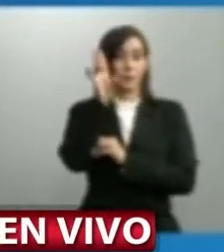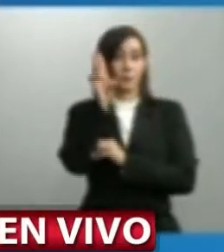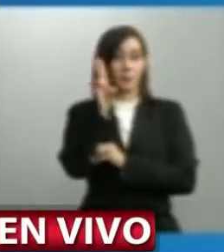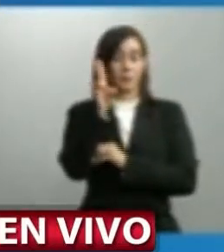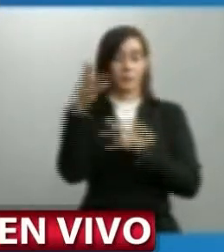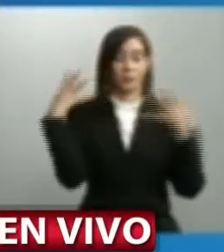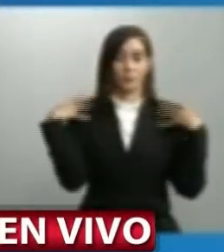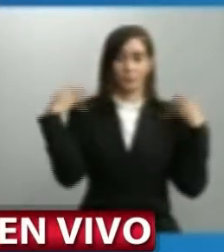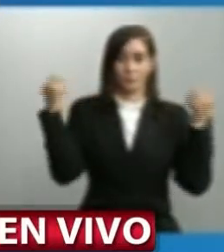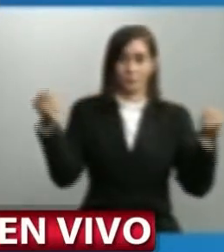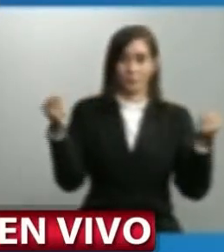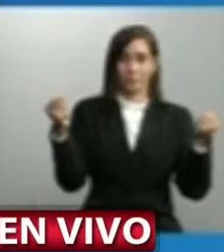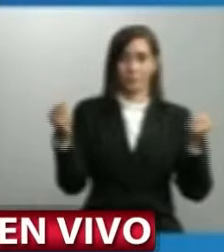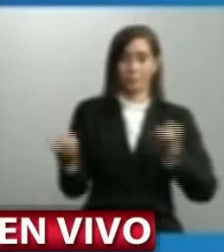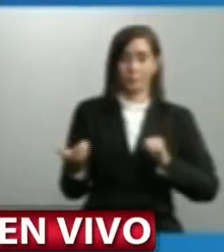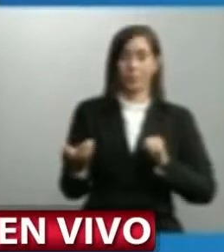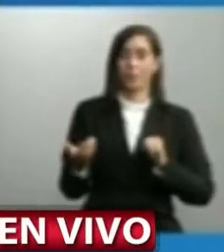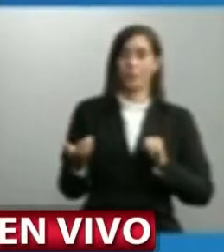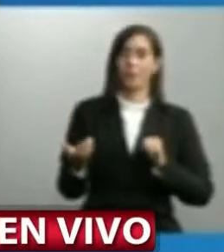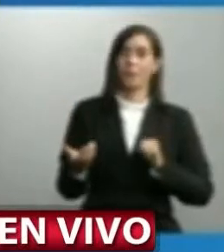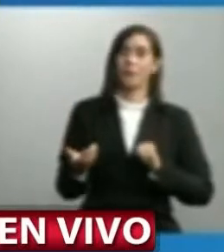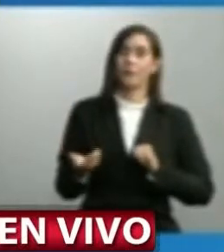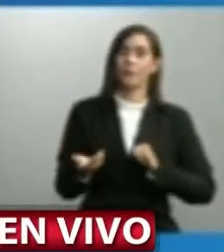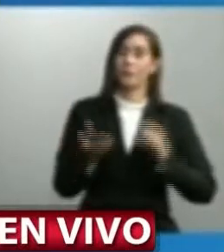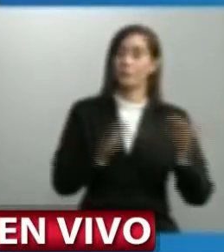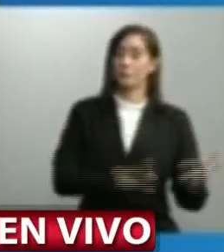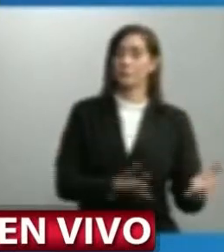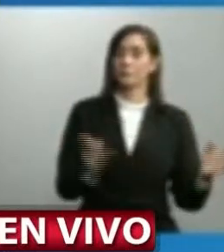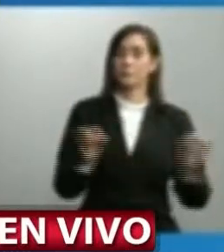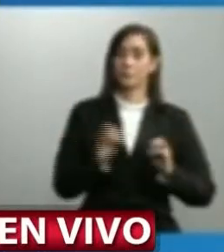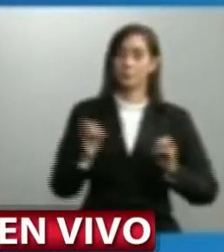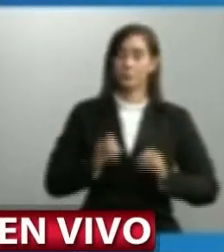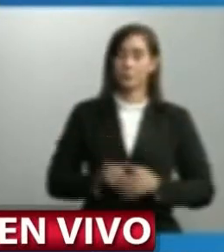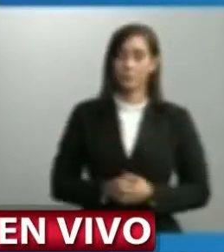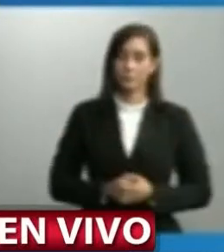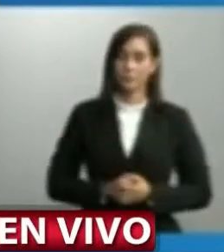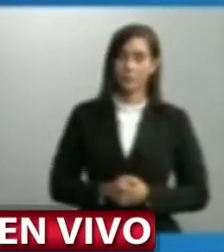137 recuperados, 0 casos de fallecimiento.